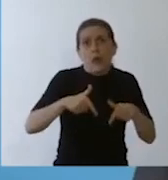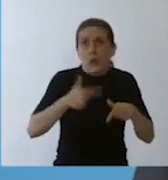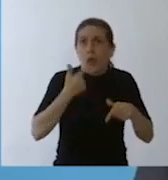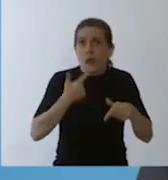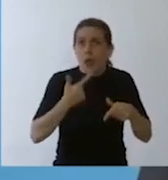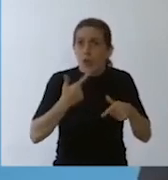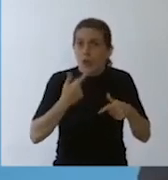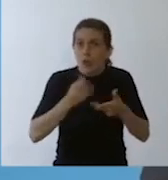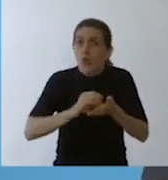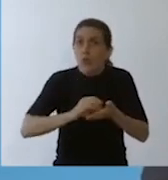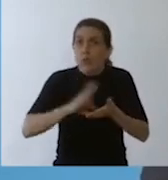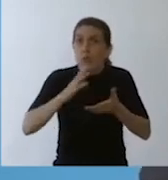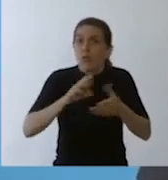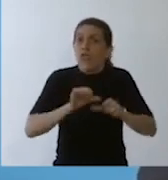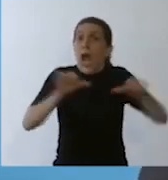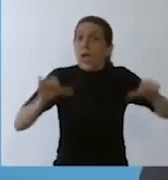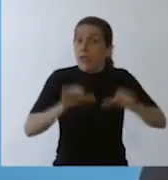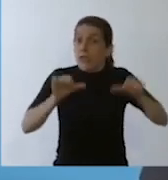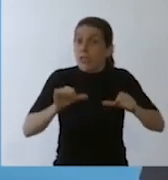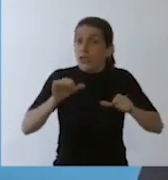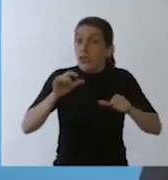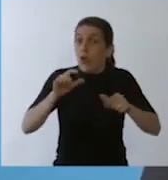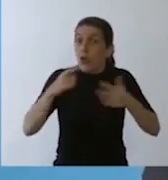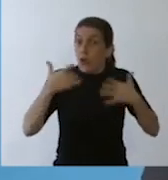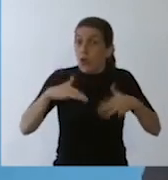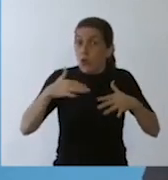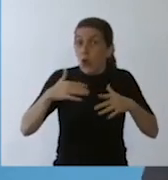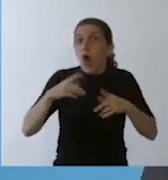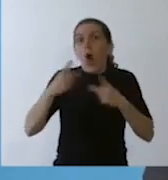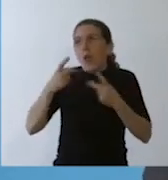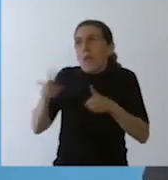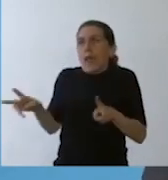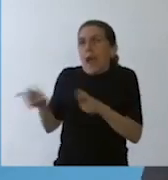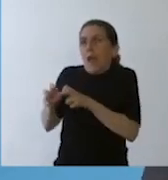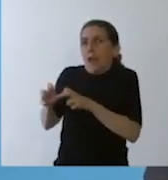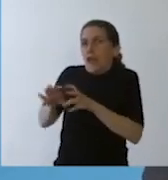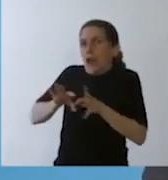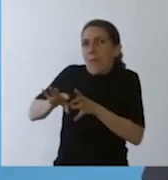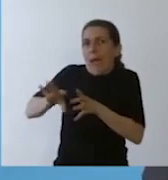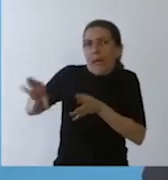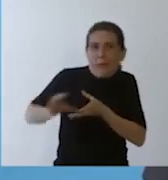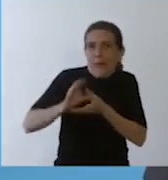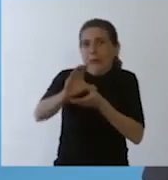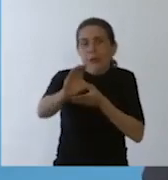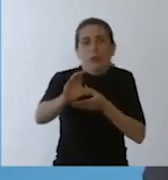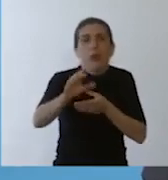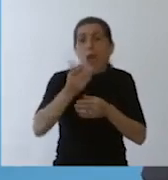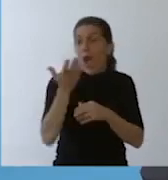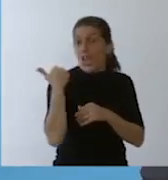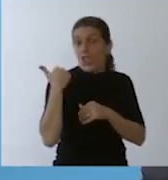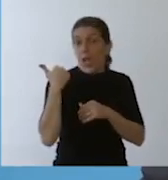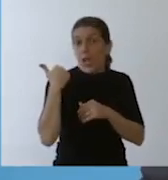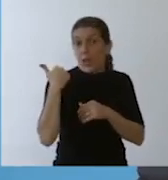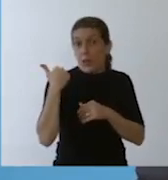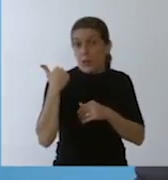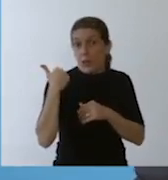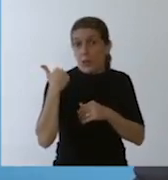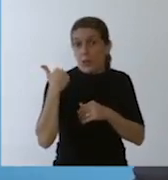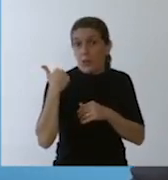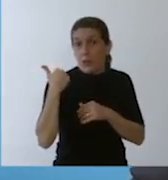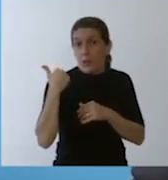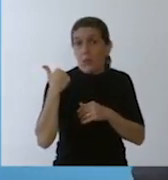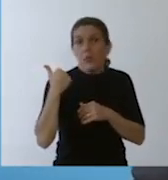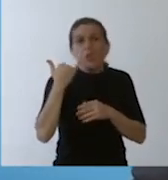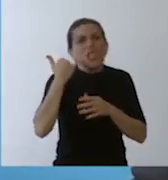poco sacrificio, y que salió de otras partidas, obviamente. Sí, nosotros ya ayer cerramos